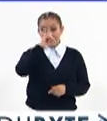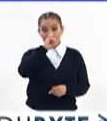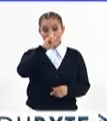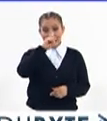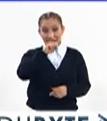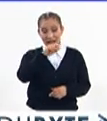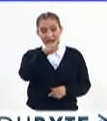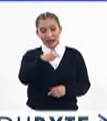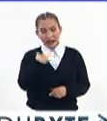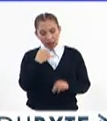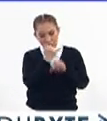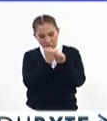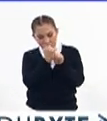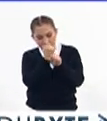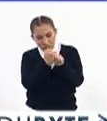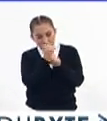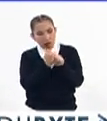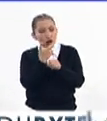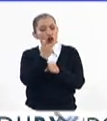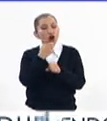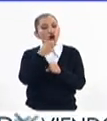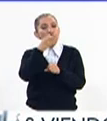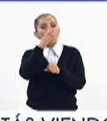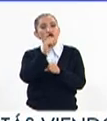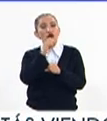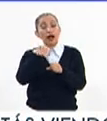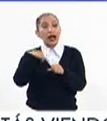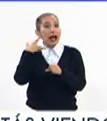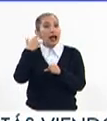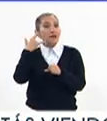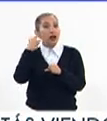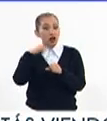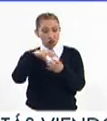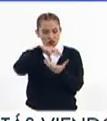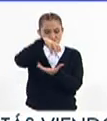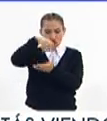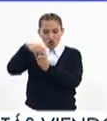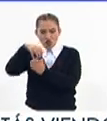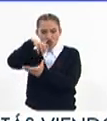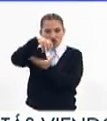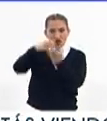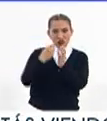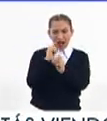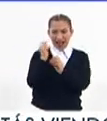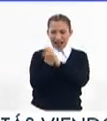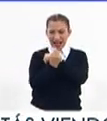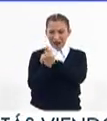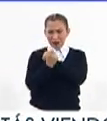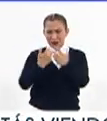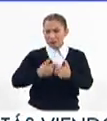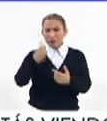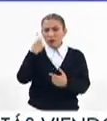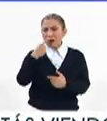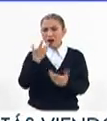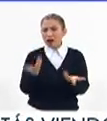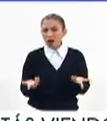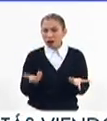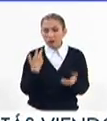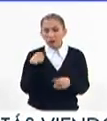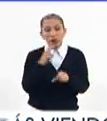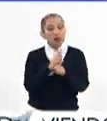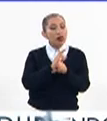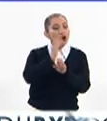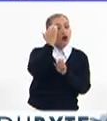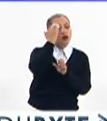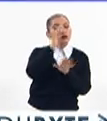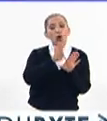Politécnico Nacional monitorean el Golfo de California con una boya oceanográfica de alta tecnología. ¿Con qué fin? Bueno, con el fin